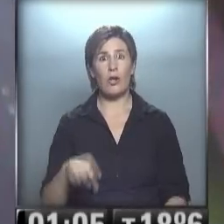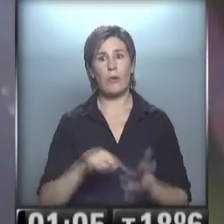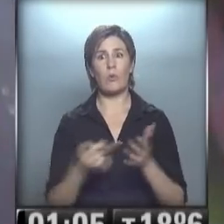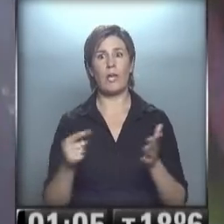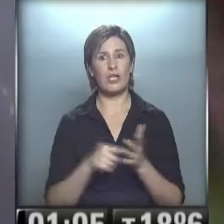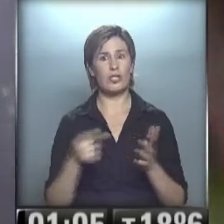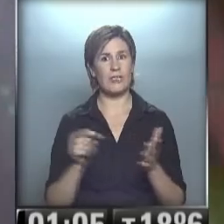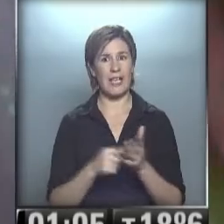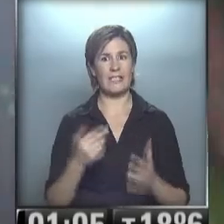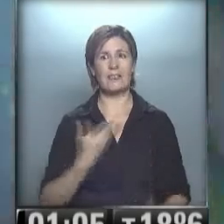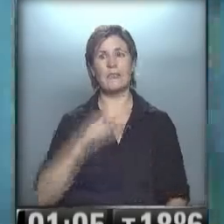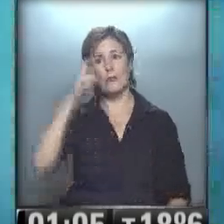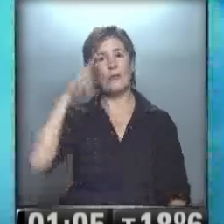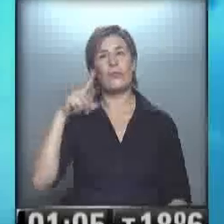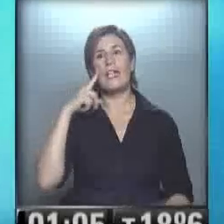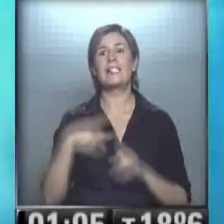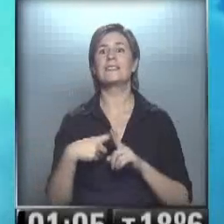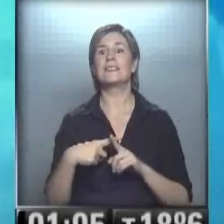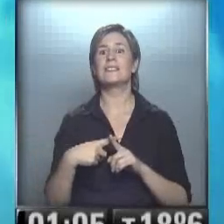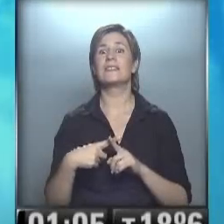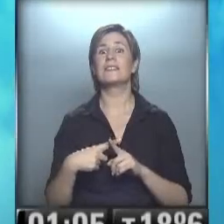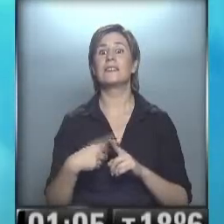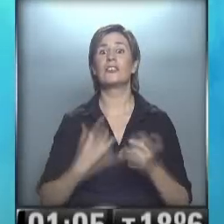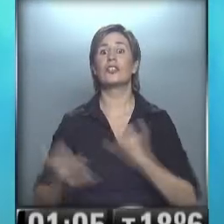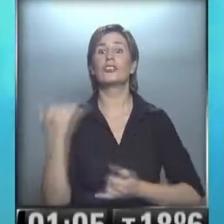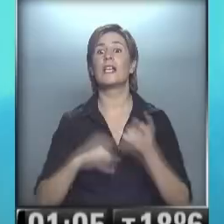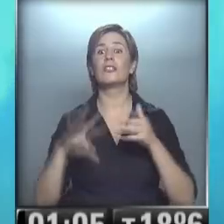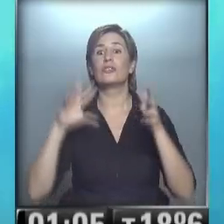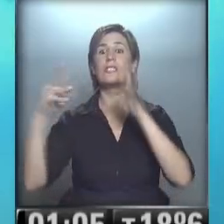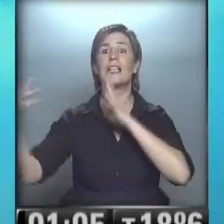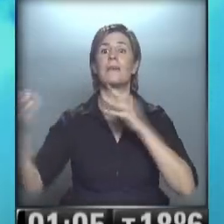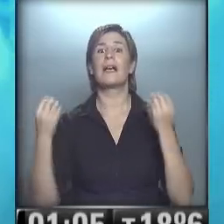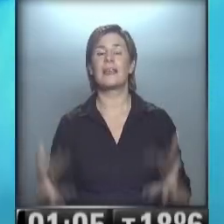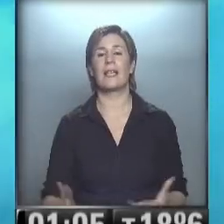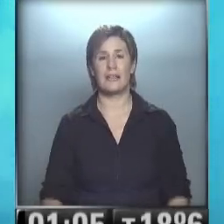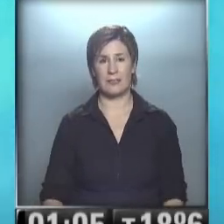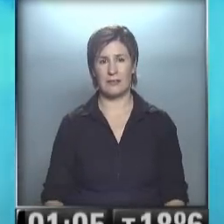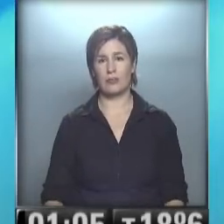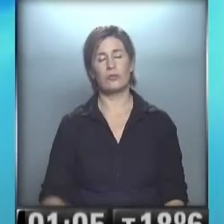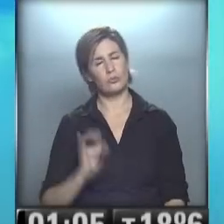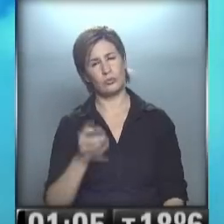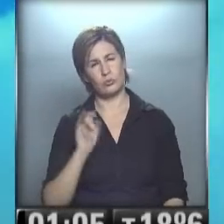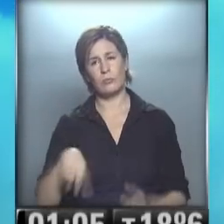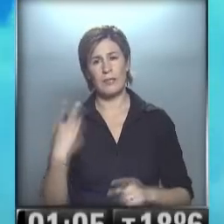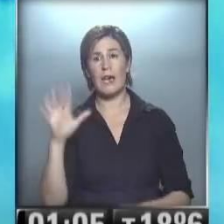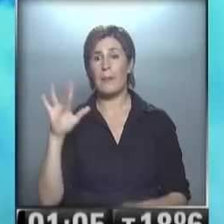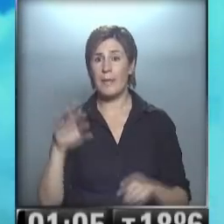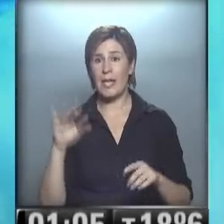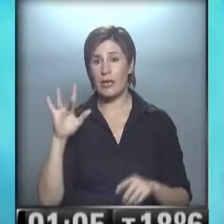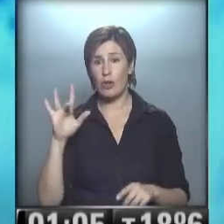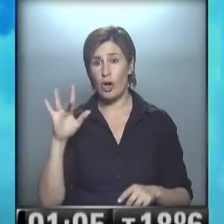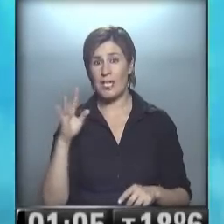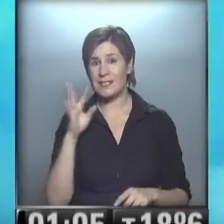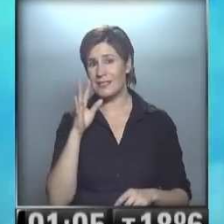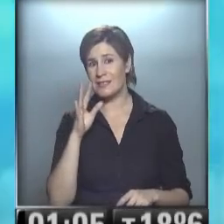Buenos Aires, Félix Taylor, para invitarte a contarnos cómo va a estar la temperatura los próximos días. Cómo no, mañana miércoles 14, o